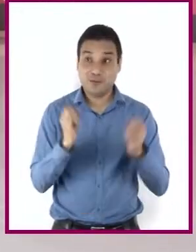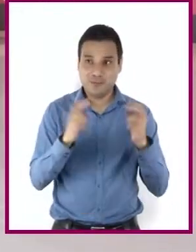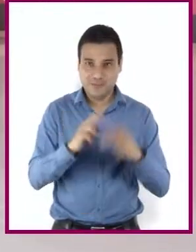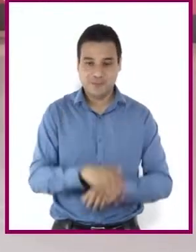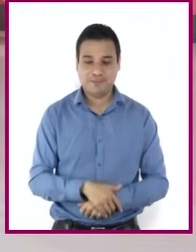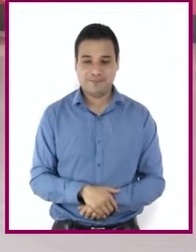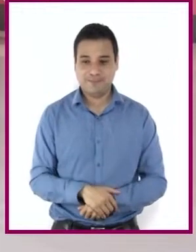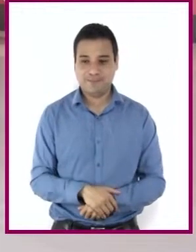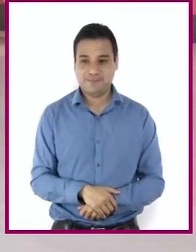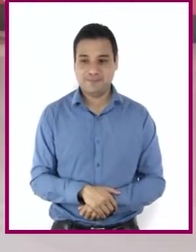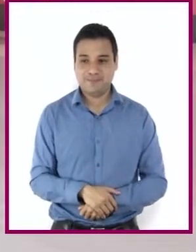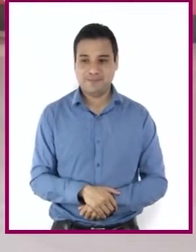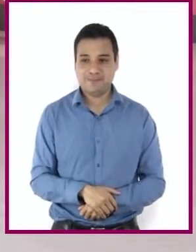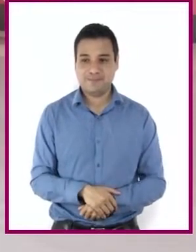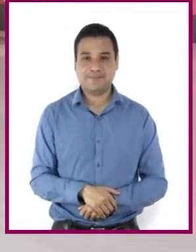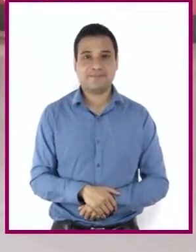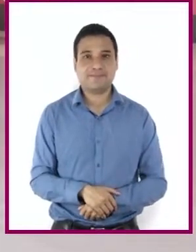próxima.